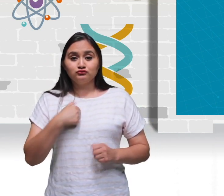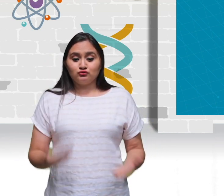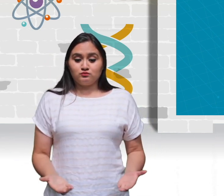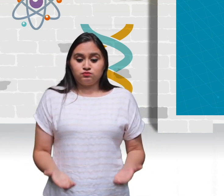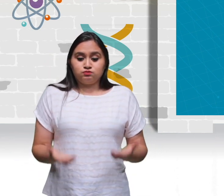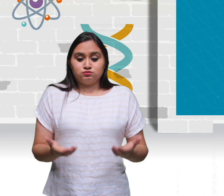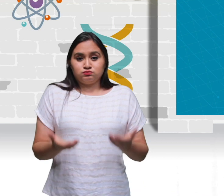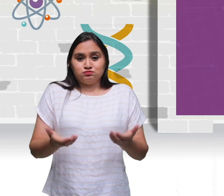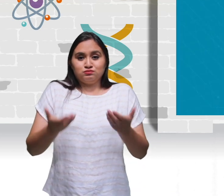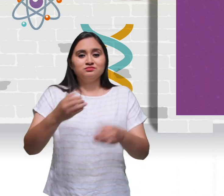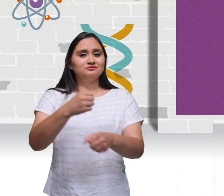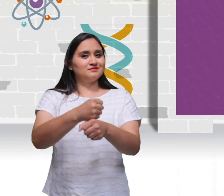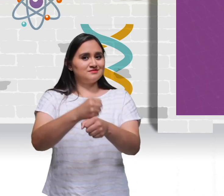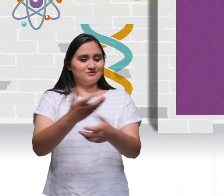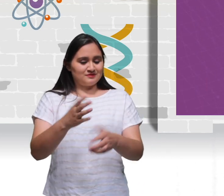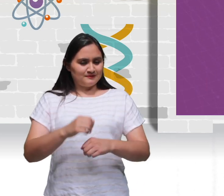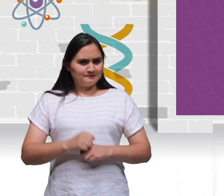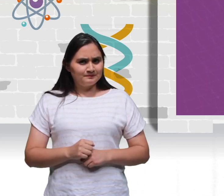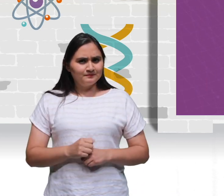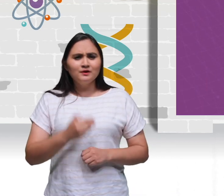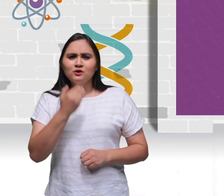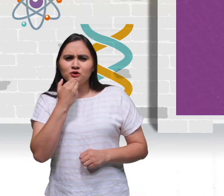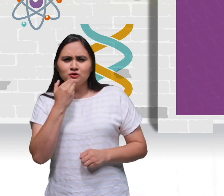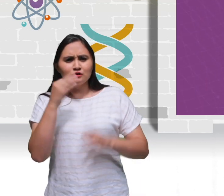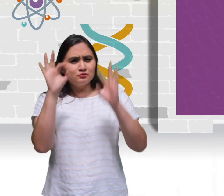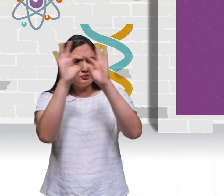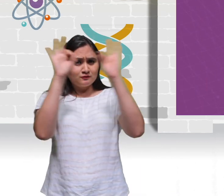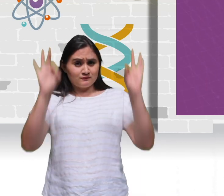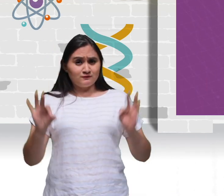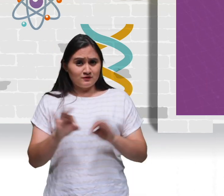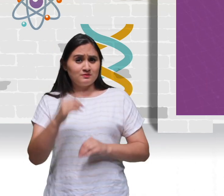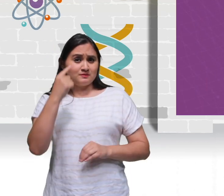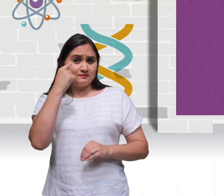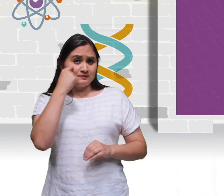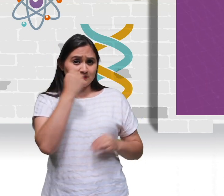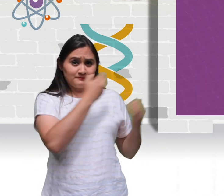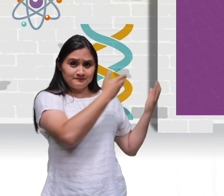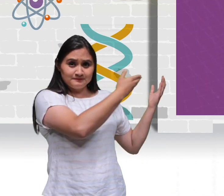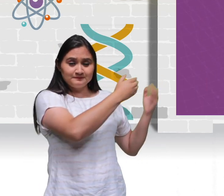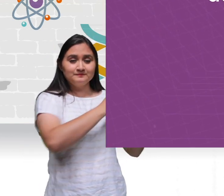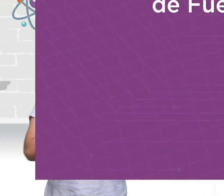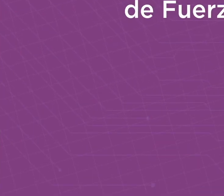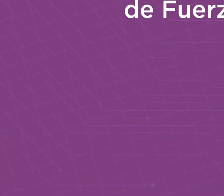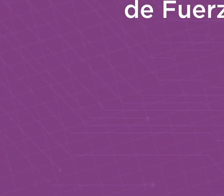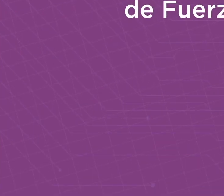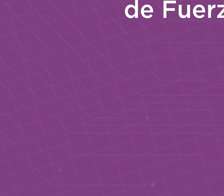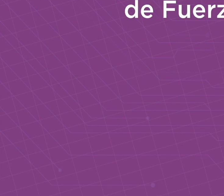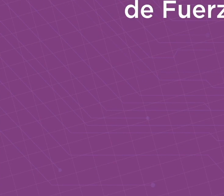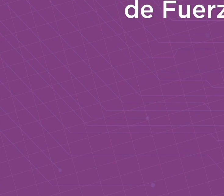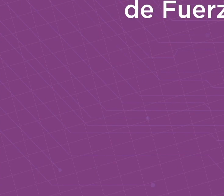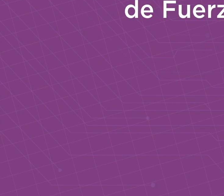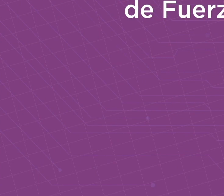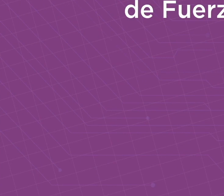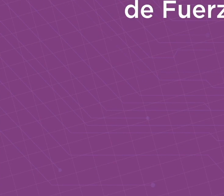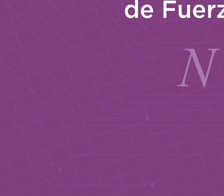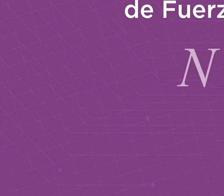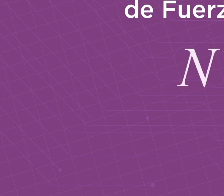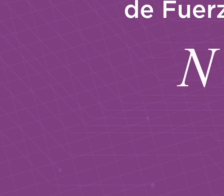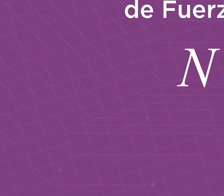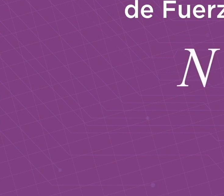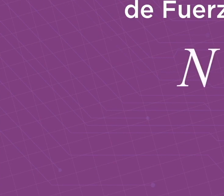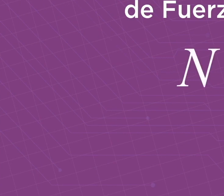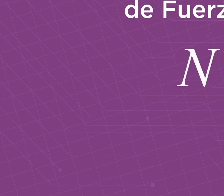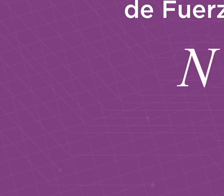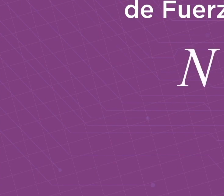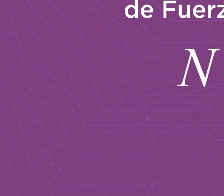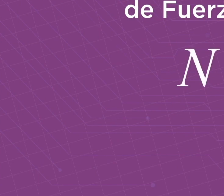realiza trabajo. Para medir el trabajo se multiplican una unidad de fuerza con una unidad de distancia.